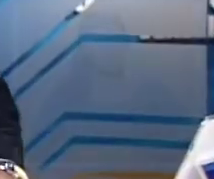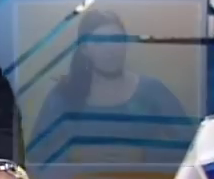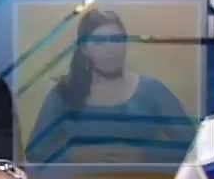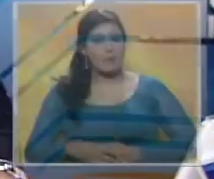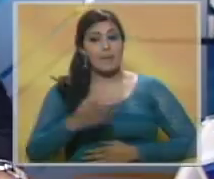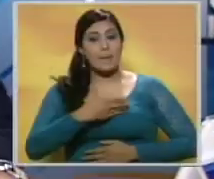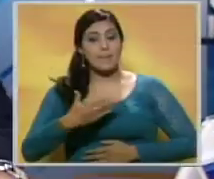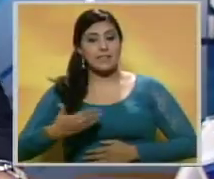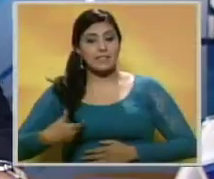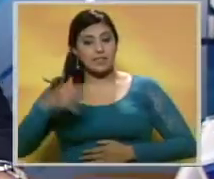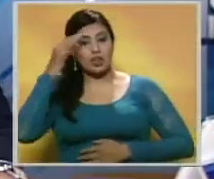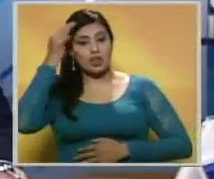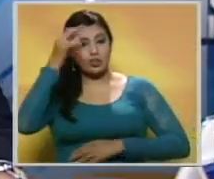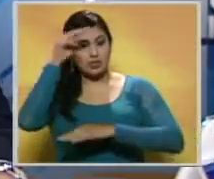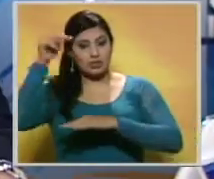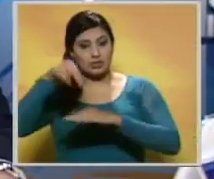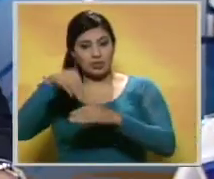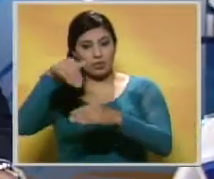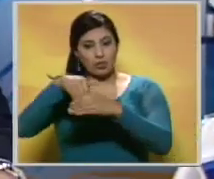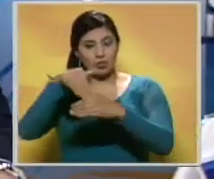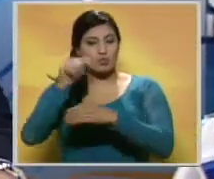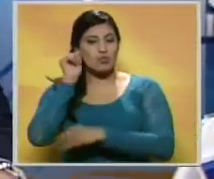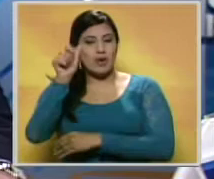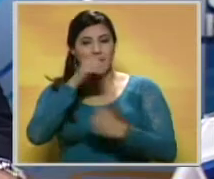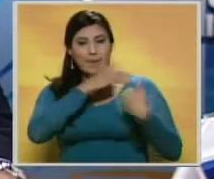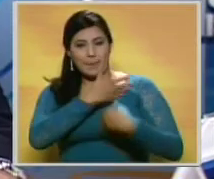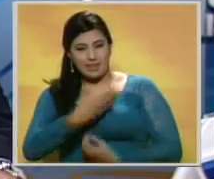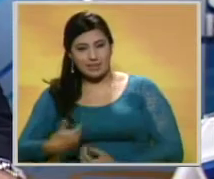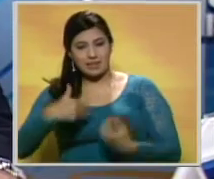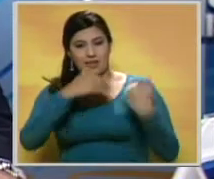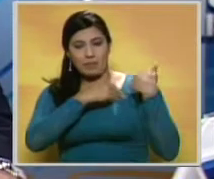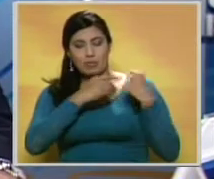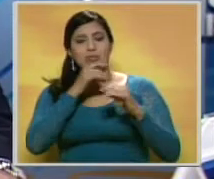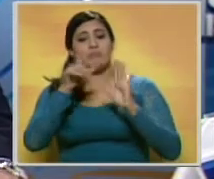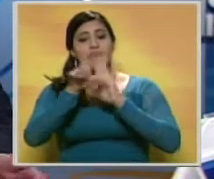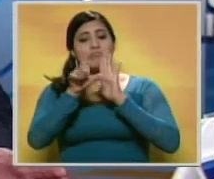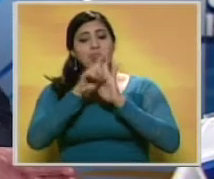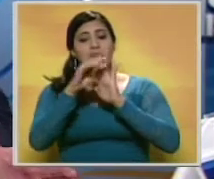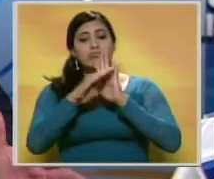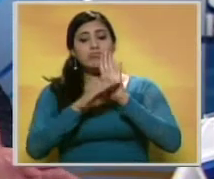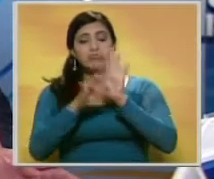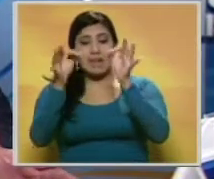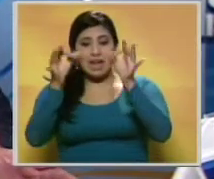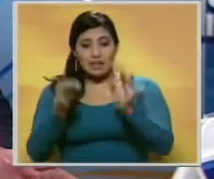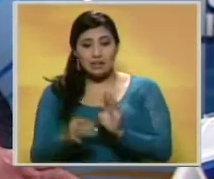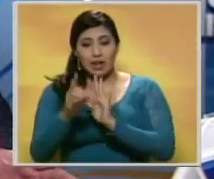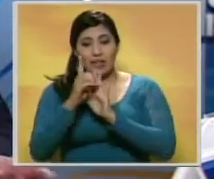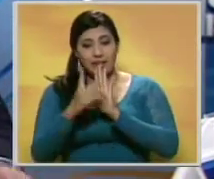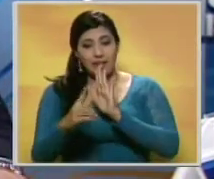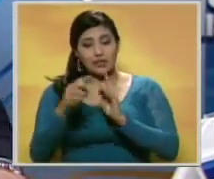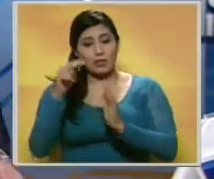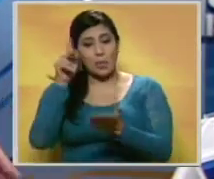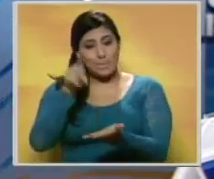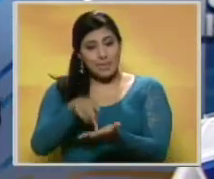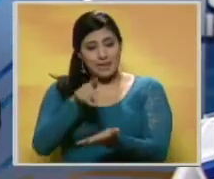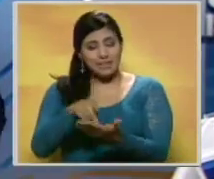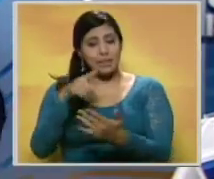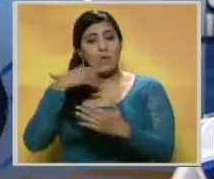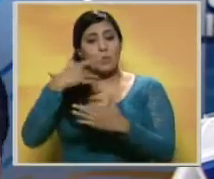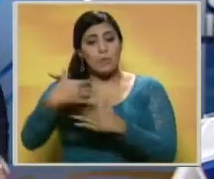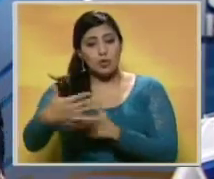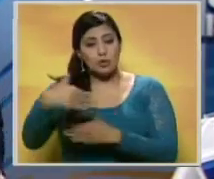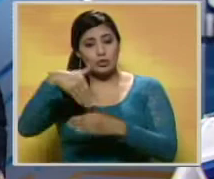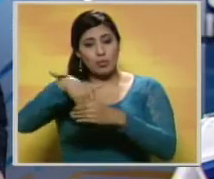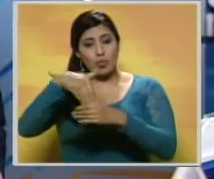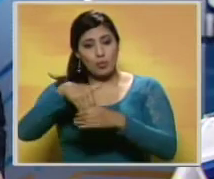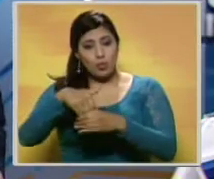La presidenta del Consejo Nacional Electoral, Tibisay Lucena, presentó el reglamento electoral especial para garantizar el derecho de participación en los próximos